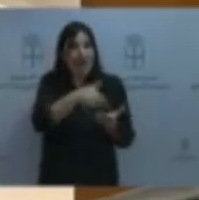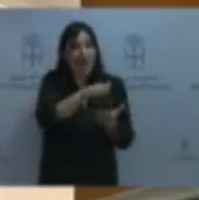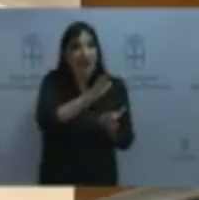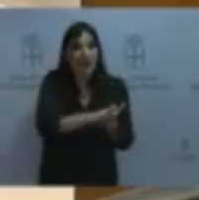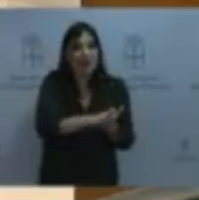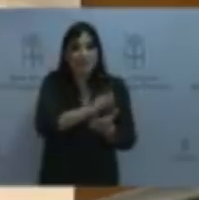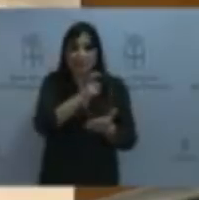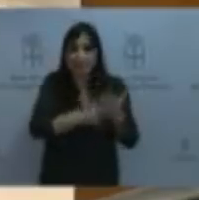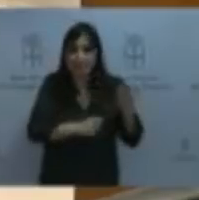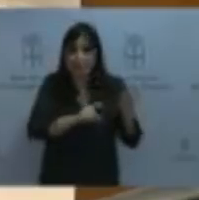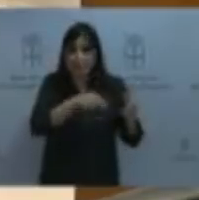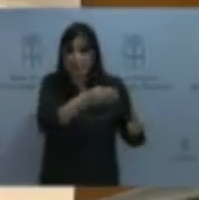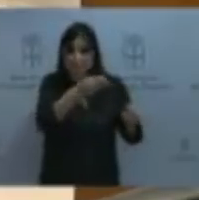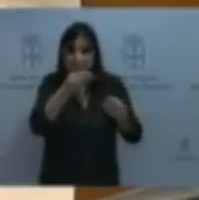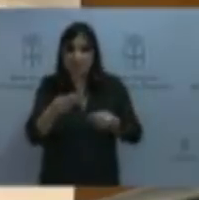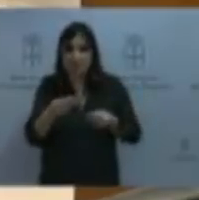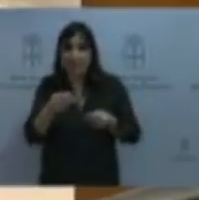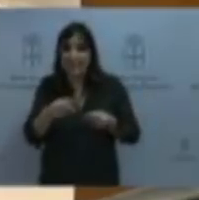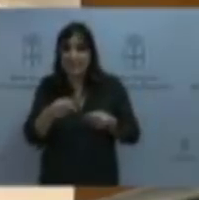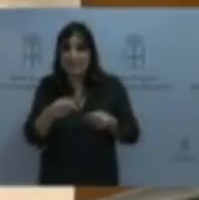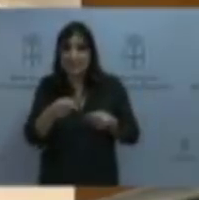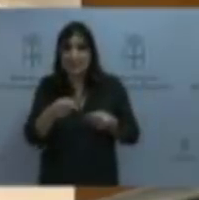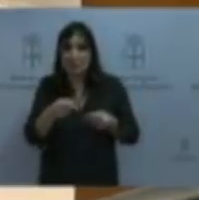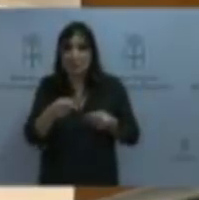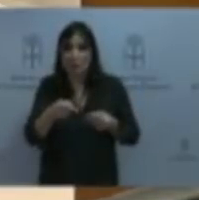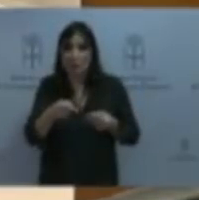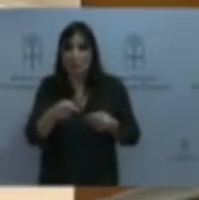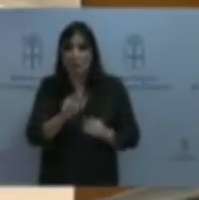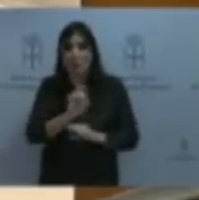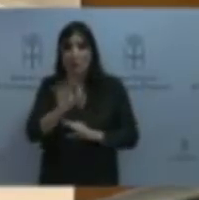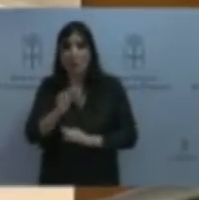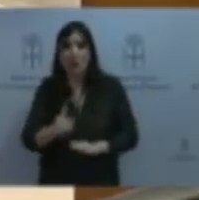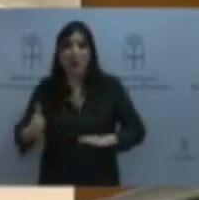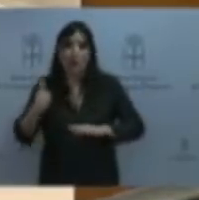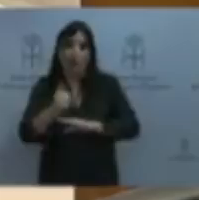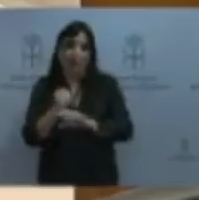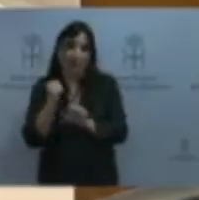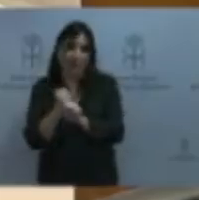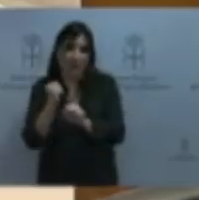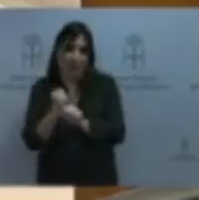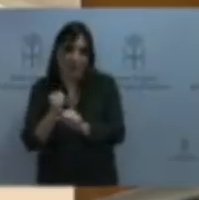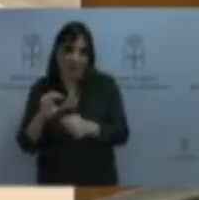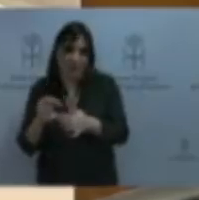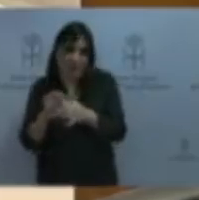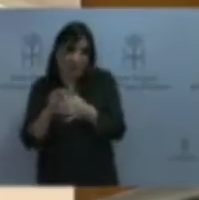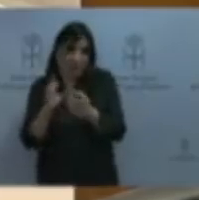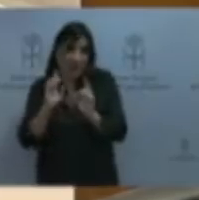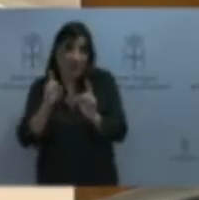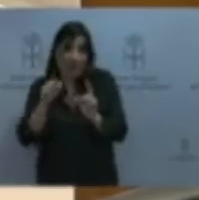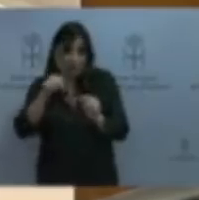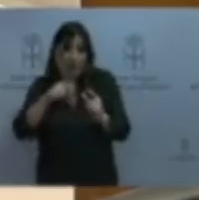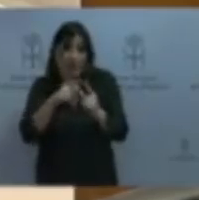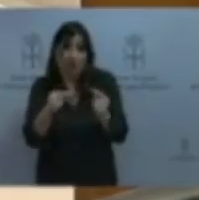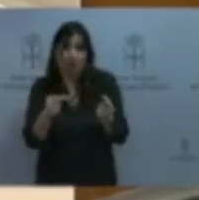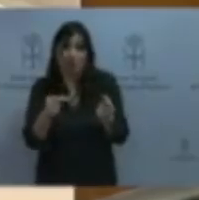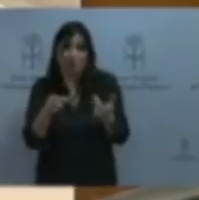a la autoridad laboral que se corresponde en el caso de la Comunidad Autónoma del Principado, con nuestra